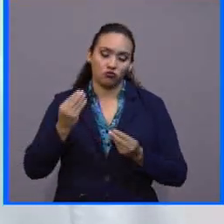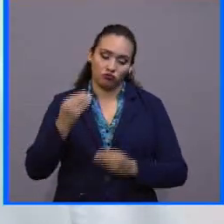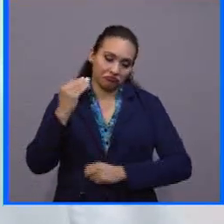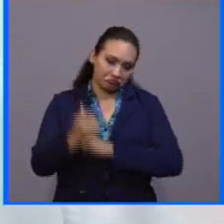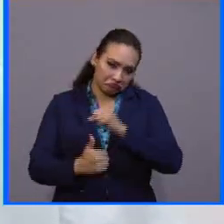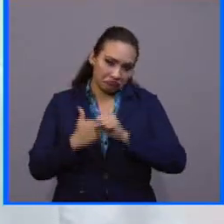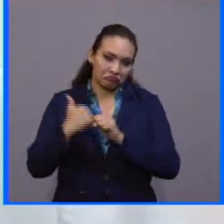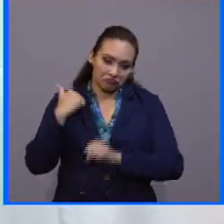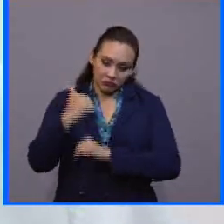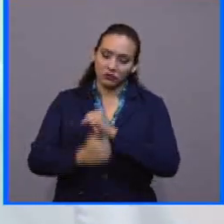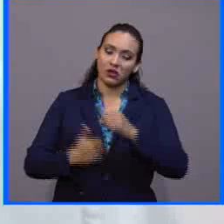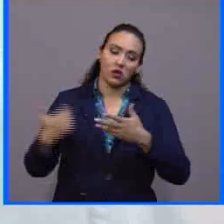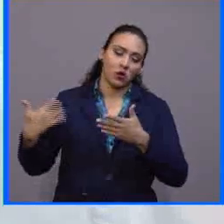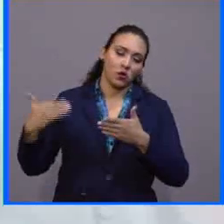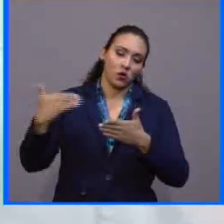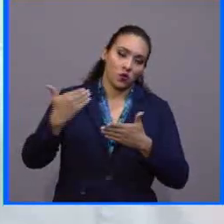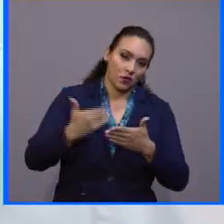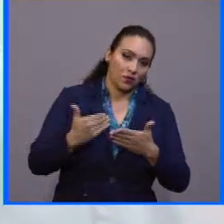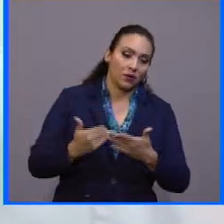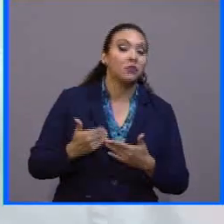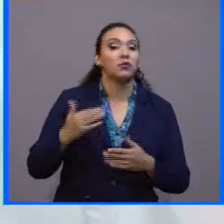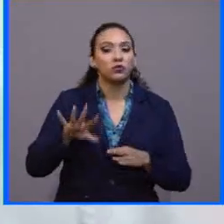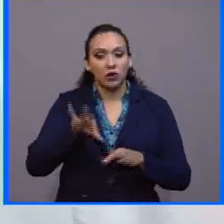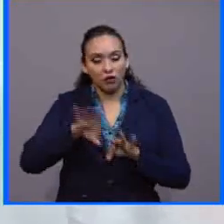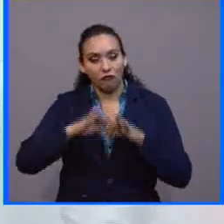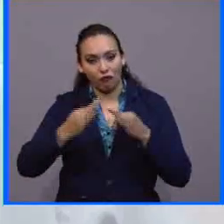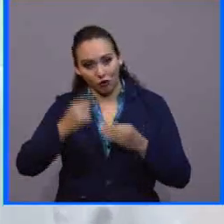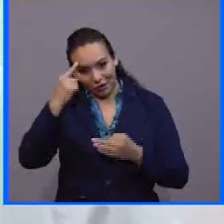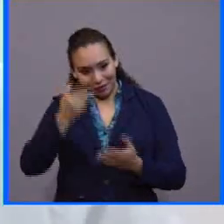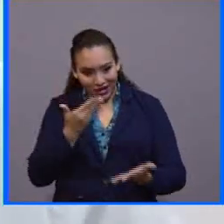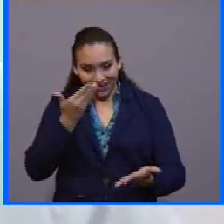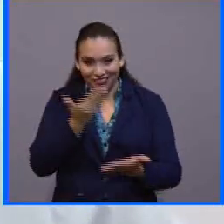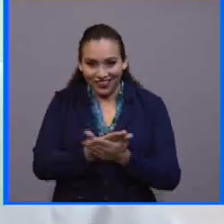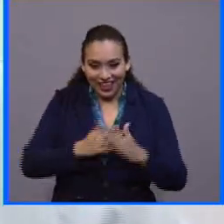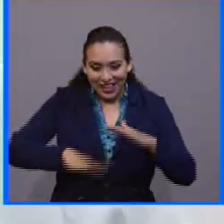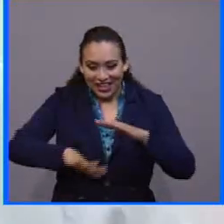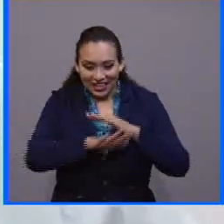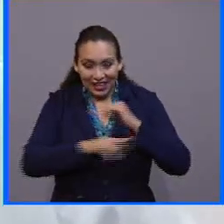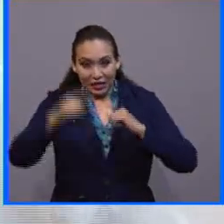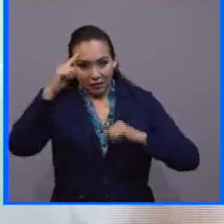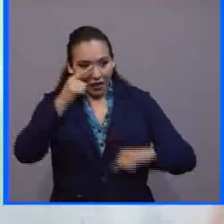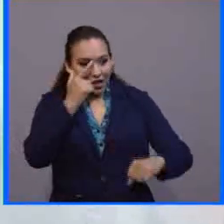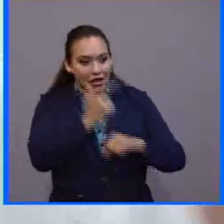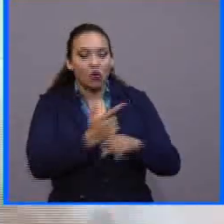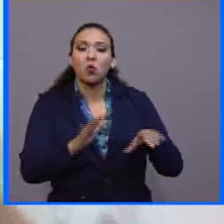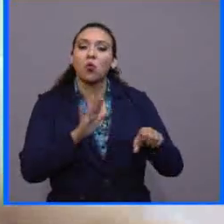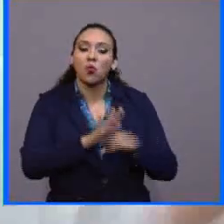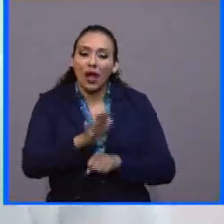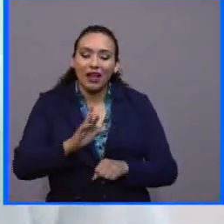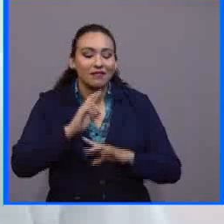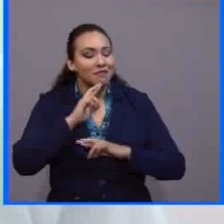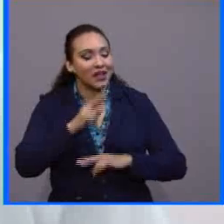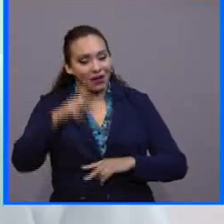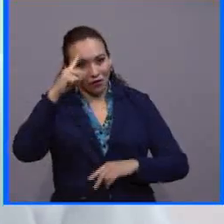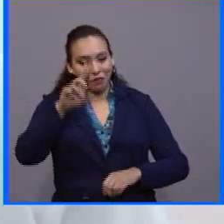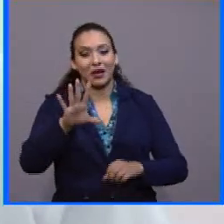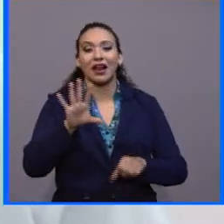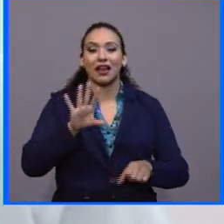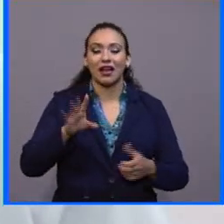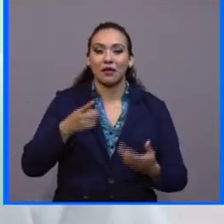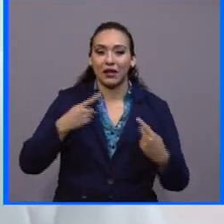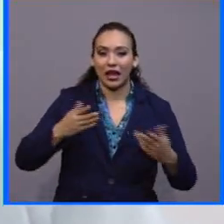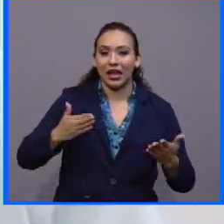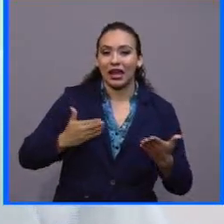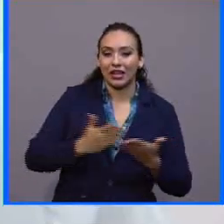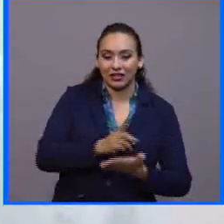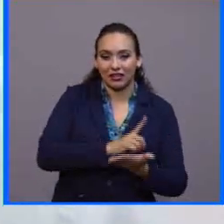sentencias, generando los precedentes para poder identificar cuáles son los criterios para abordar el derecho al medio